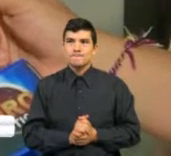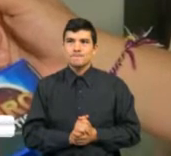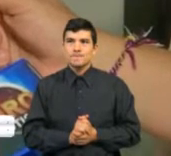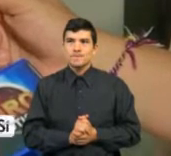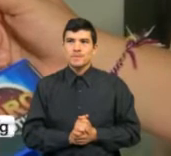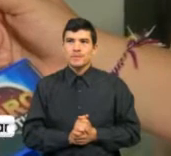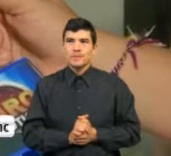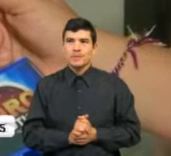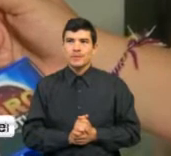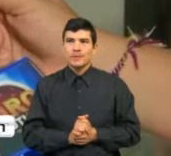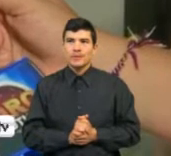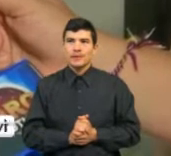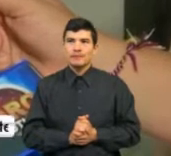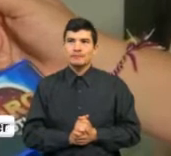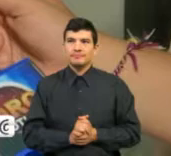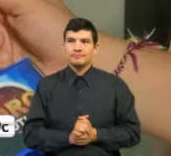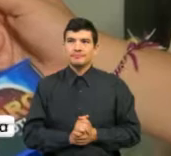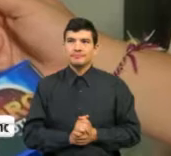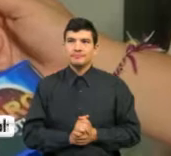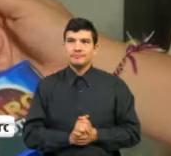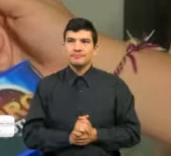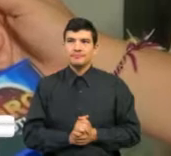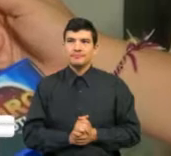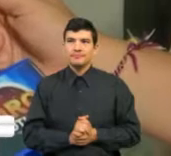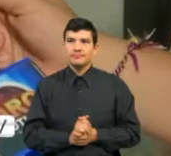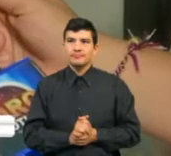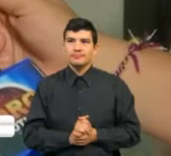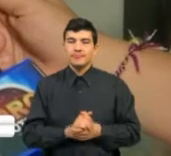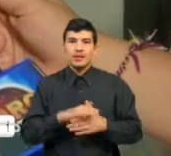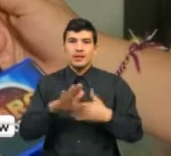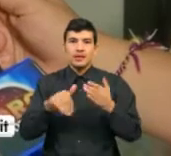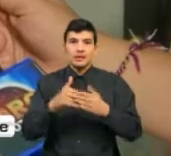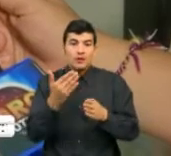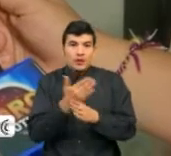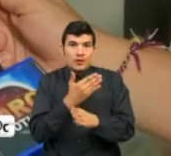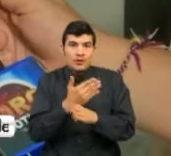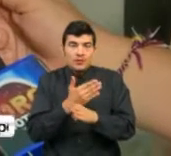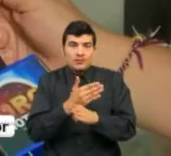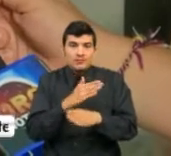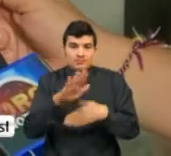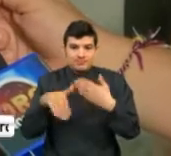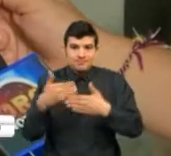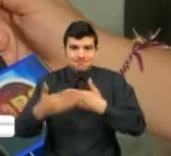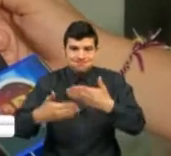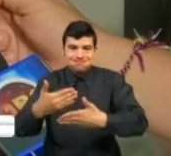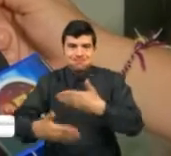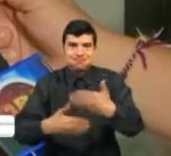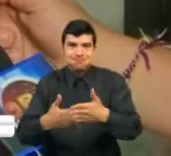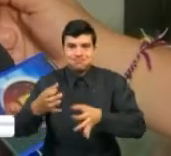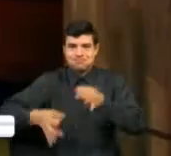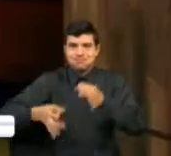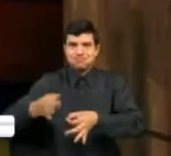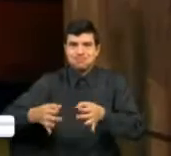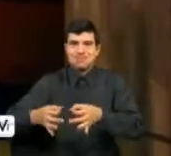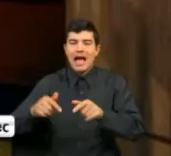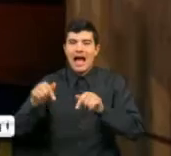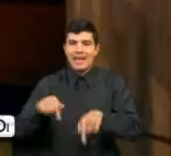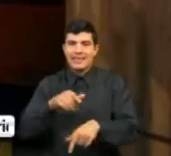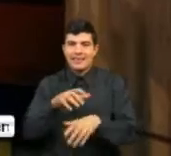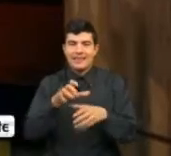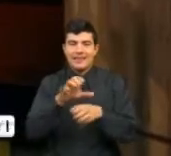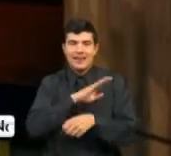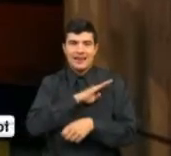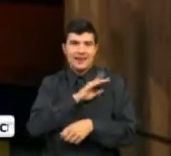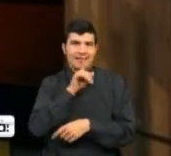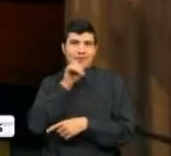al ordenado en la acción popular adelantada ante el juzgado 15 administrativo oral de Bucaramanga. La alcaldía